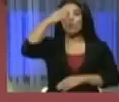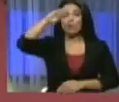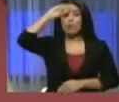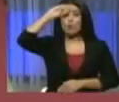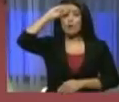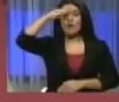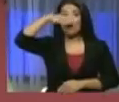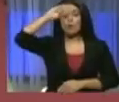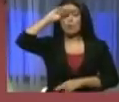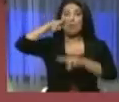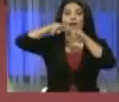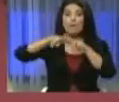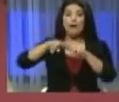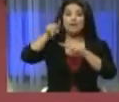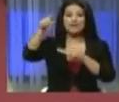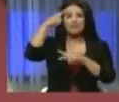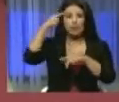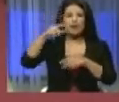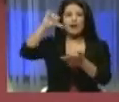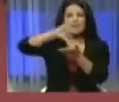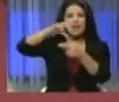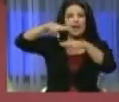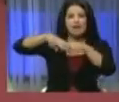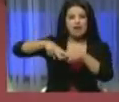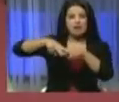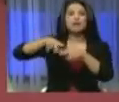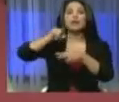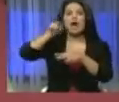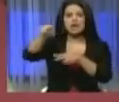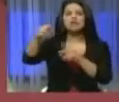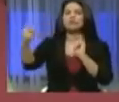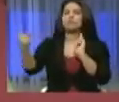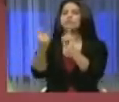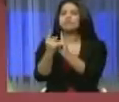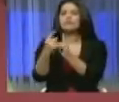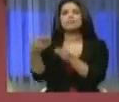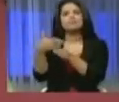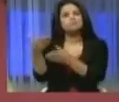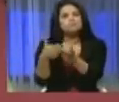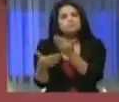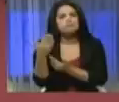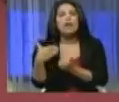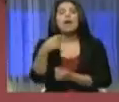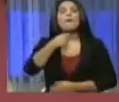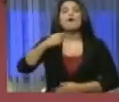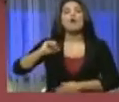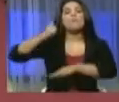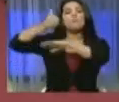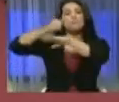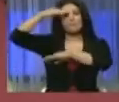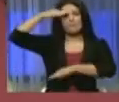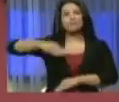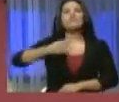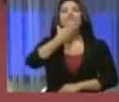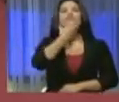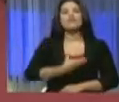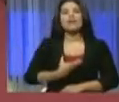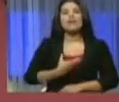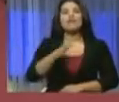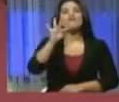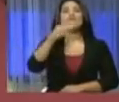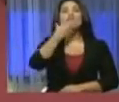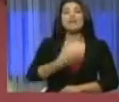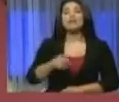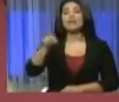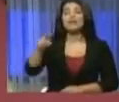¿sí?, compartiendo con el comandante Fidel Castro Ruz, 90 años, 90